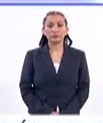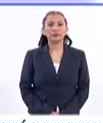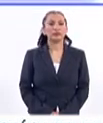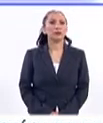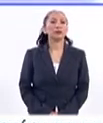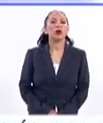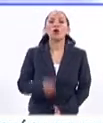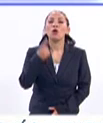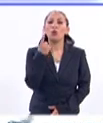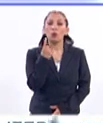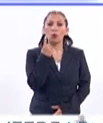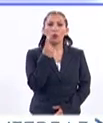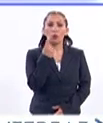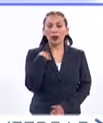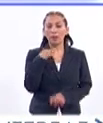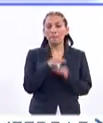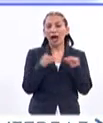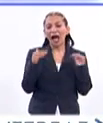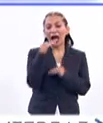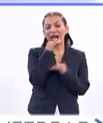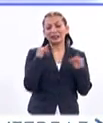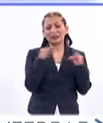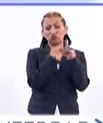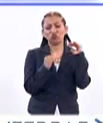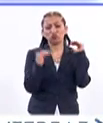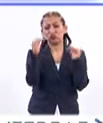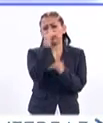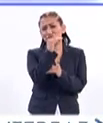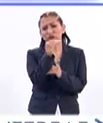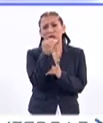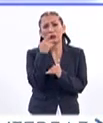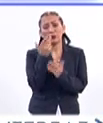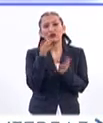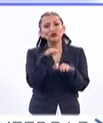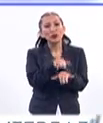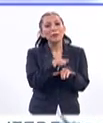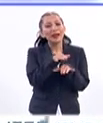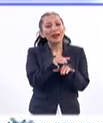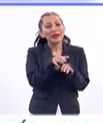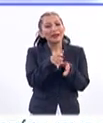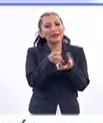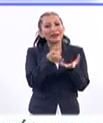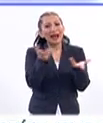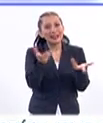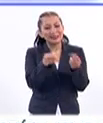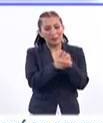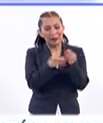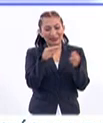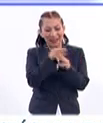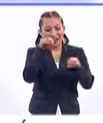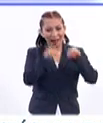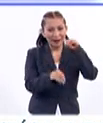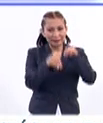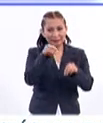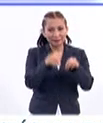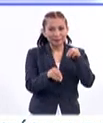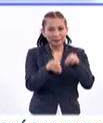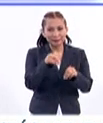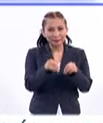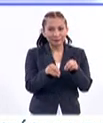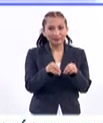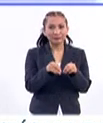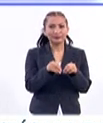Y bueno, pues una de nuestras máximas instituciones respecto a la generación de materiales,